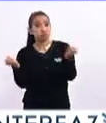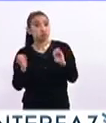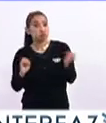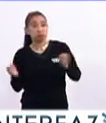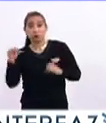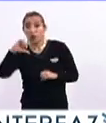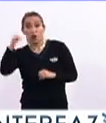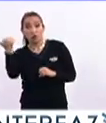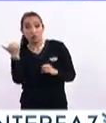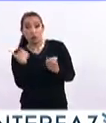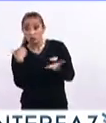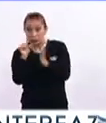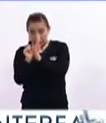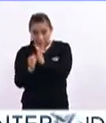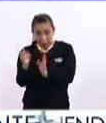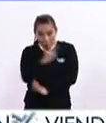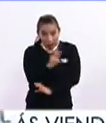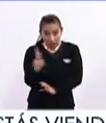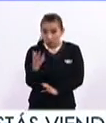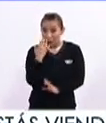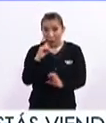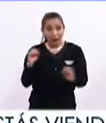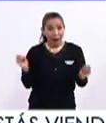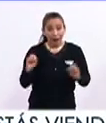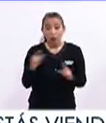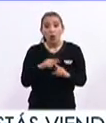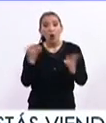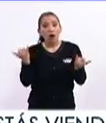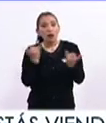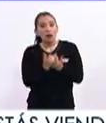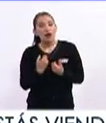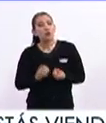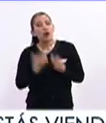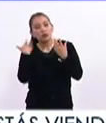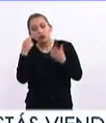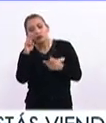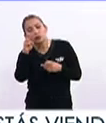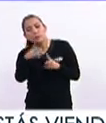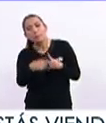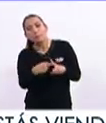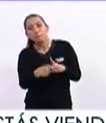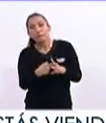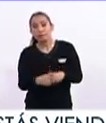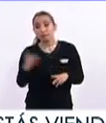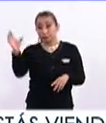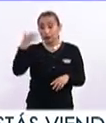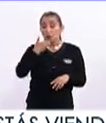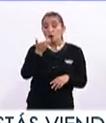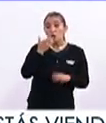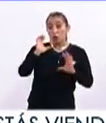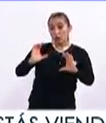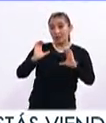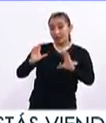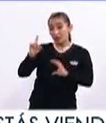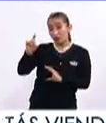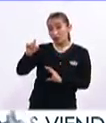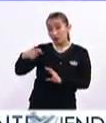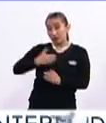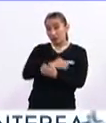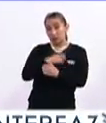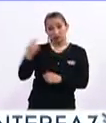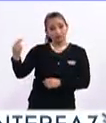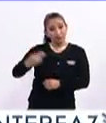algún sistema que se le parezca o que tenga tanta densidad de puntos de medición. La cultura del agua y la educación